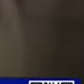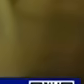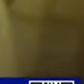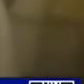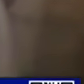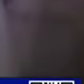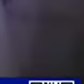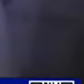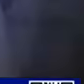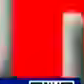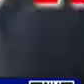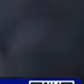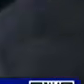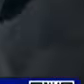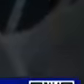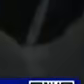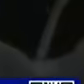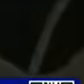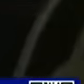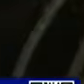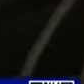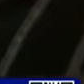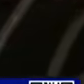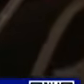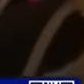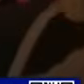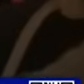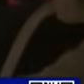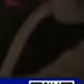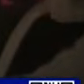Él sigue luchando por su vida.